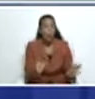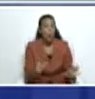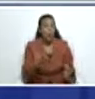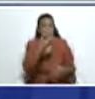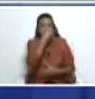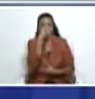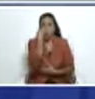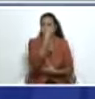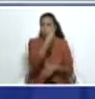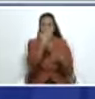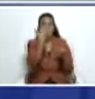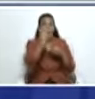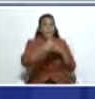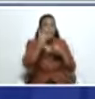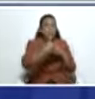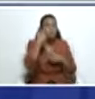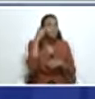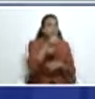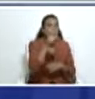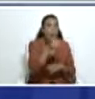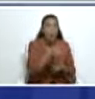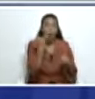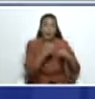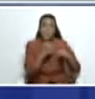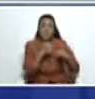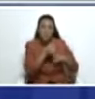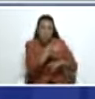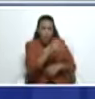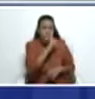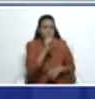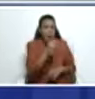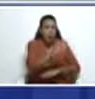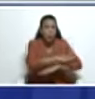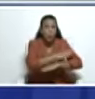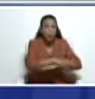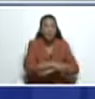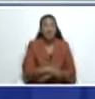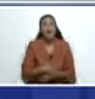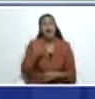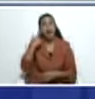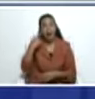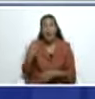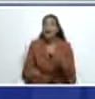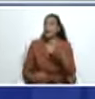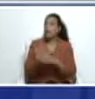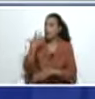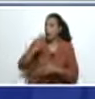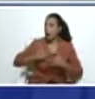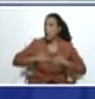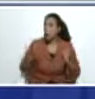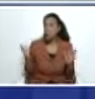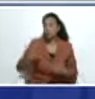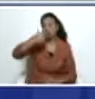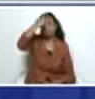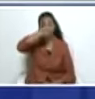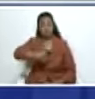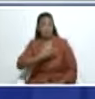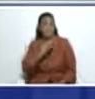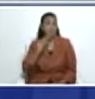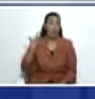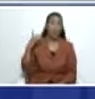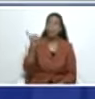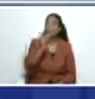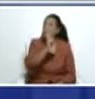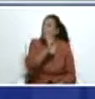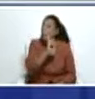capitalistas de los apellidos, pero a cualquiera que quisiera, como nos decía el comandante Chávez, creerse la última pepsicola del